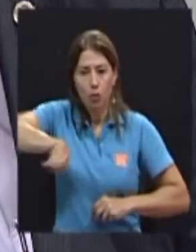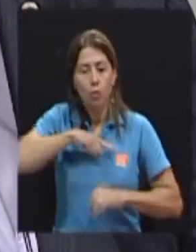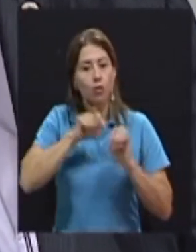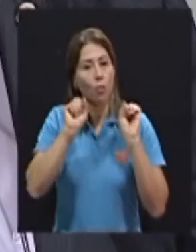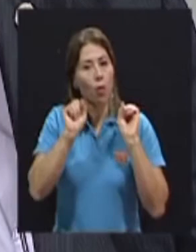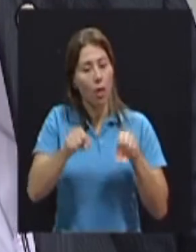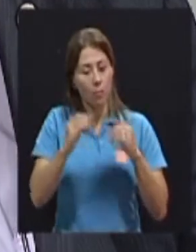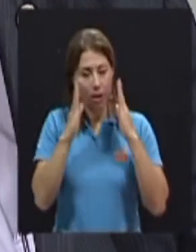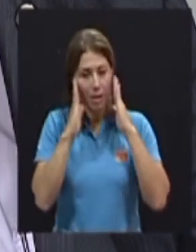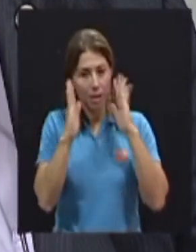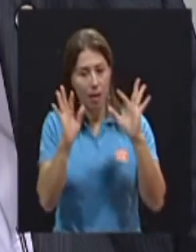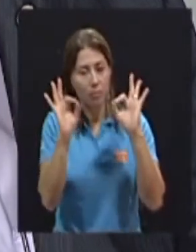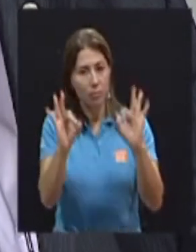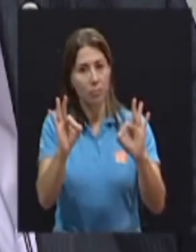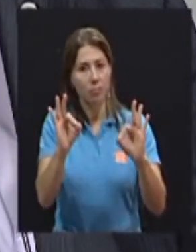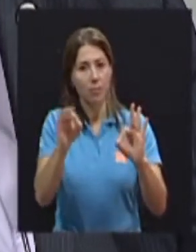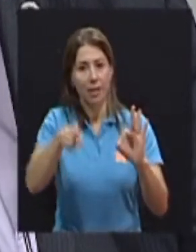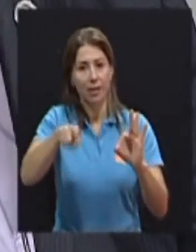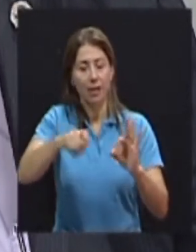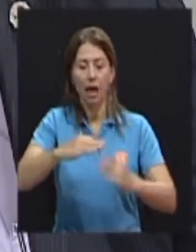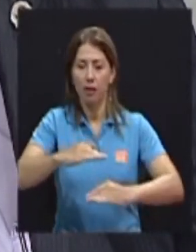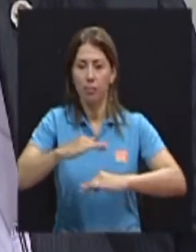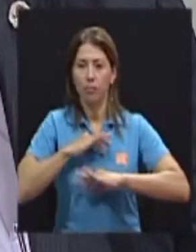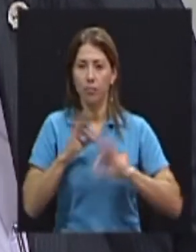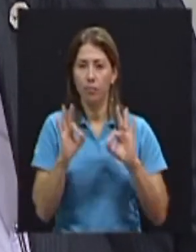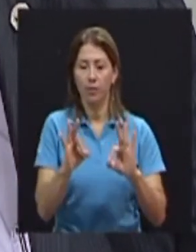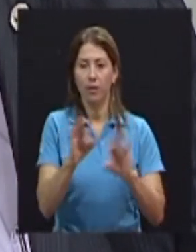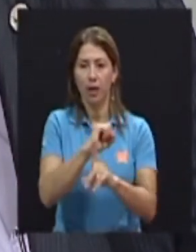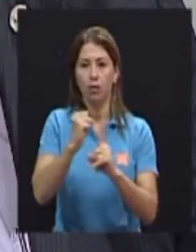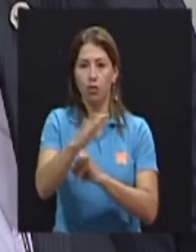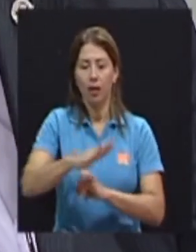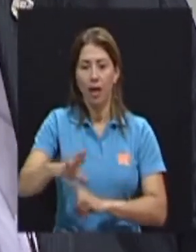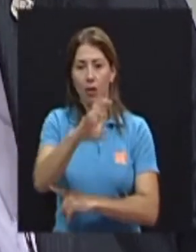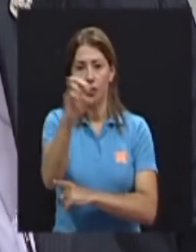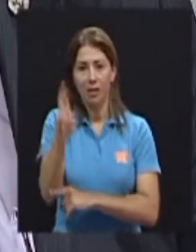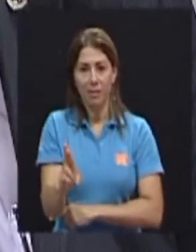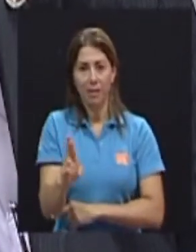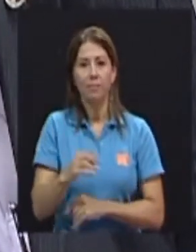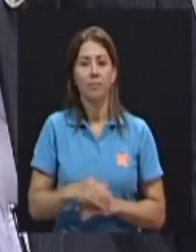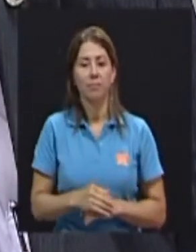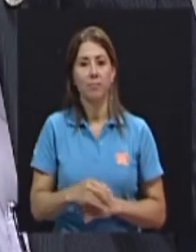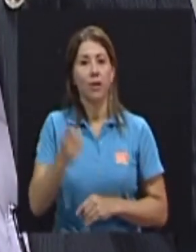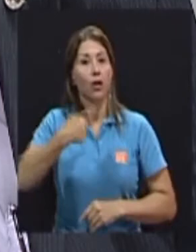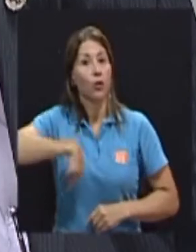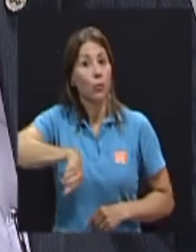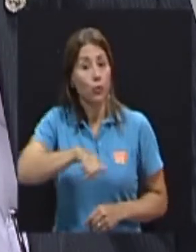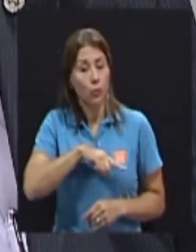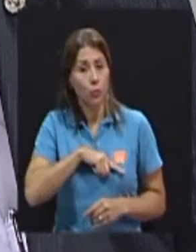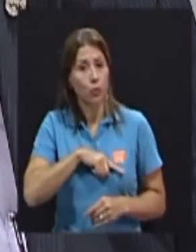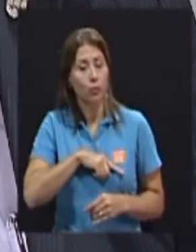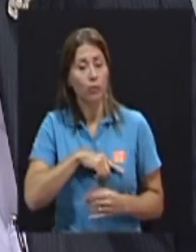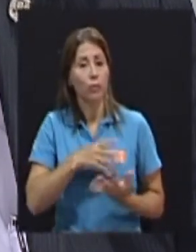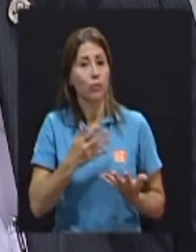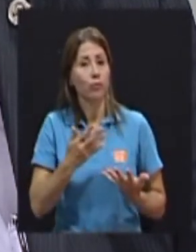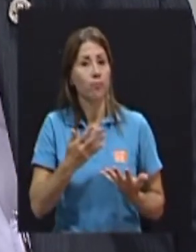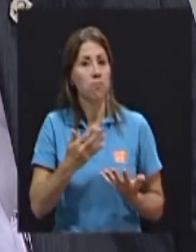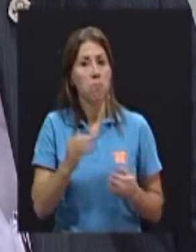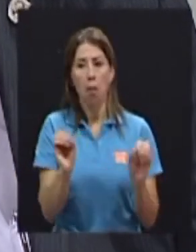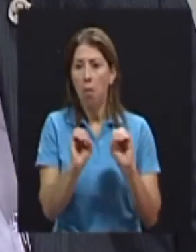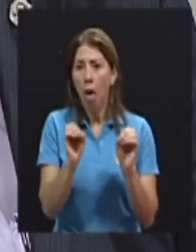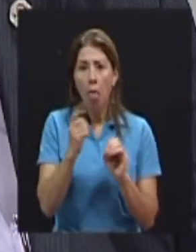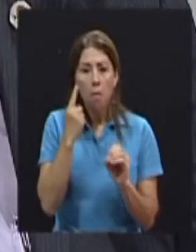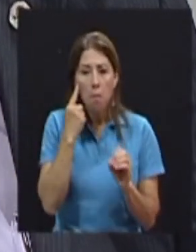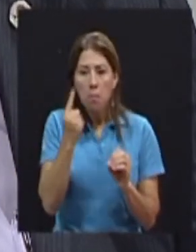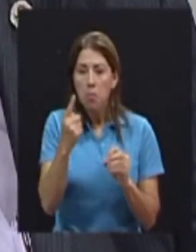la mejor manera posible las necesidades y los requerimientos de la sociedad costarricense. Nosotros no hemos encontrado ninguna dificultad